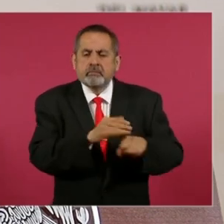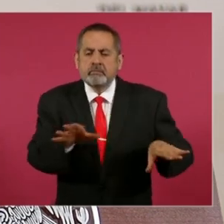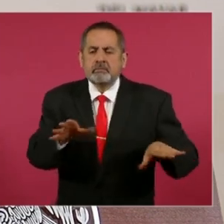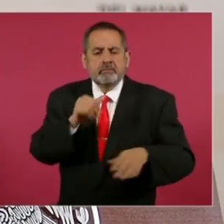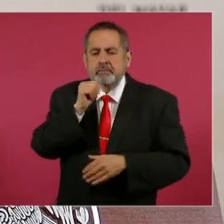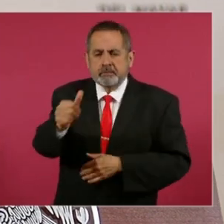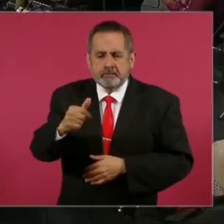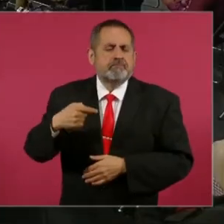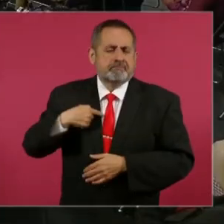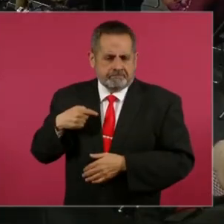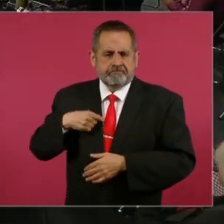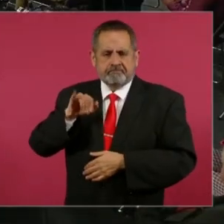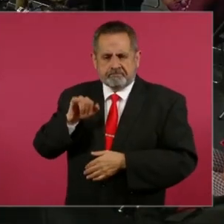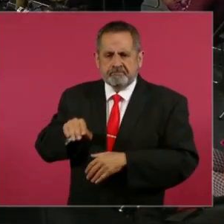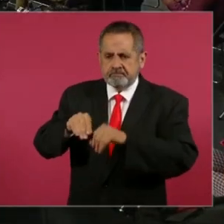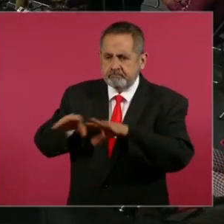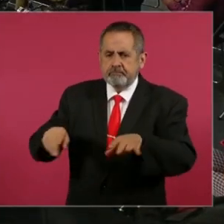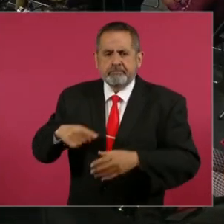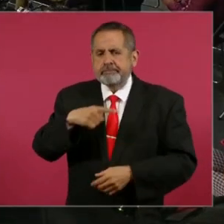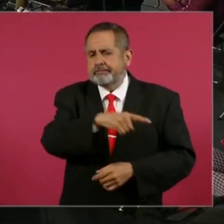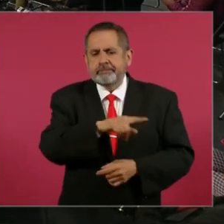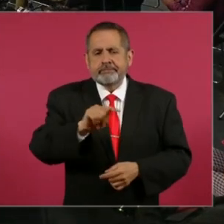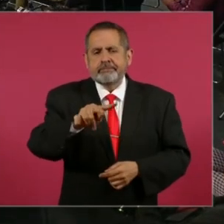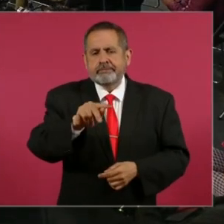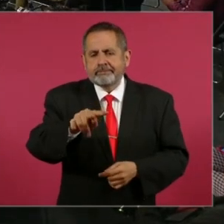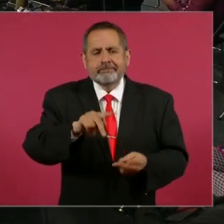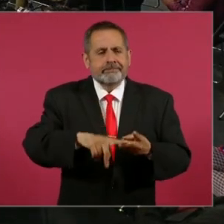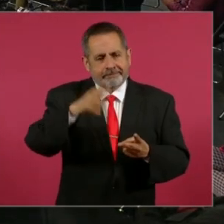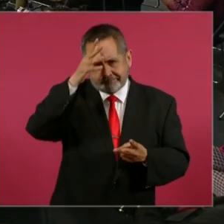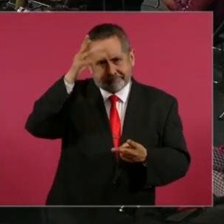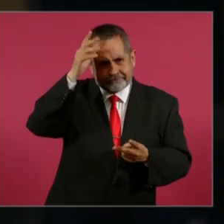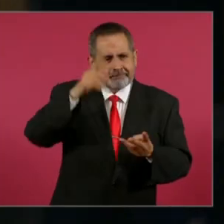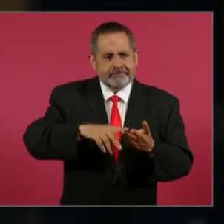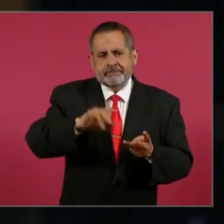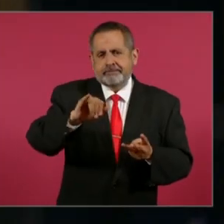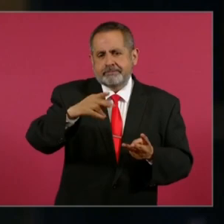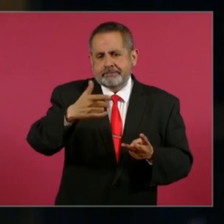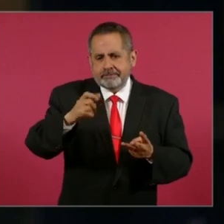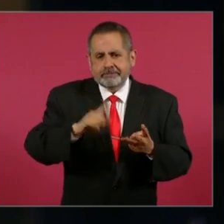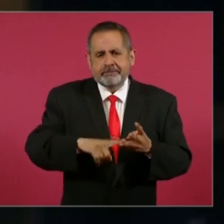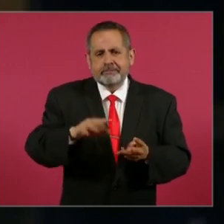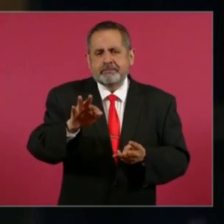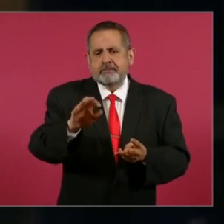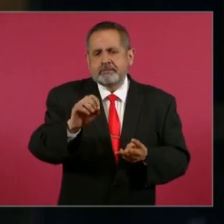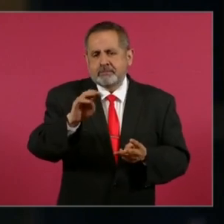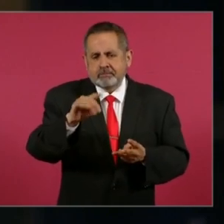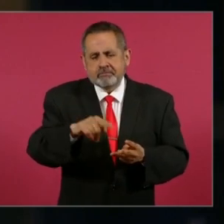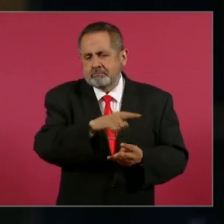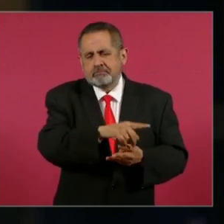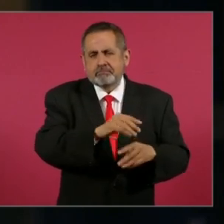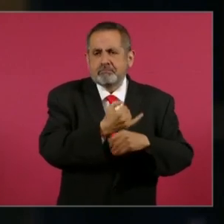dar a conocer en Televisa o en Azteca o en Imagen o en Fórmula o en